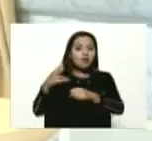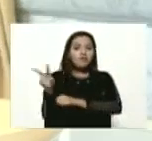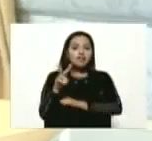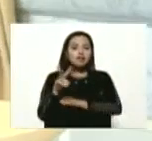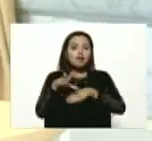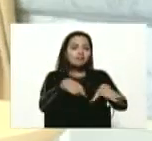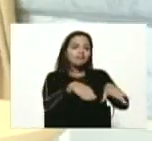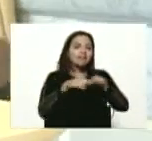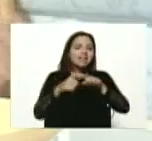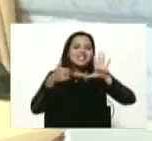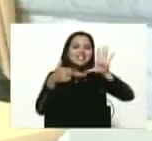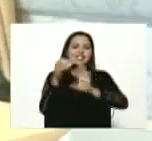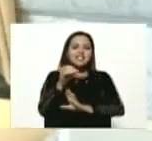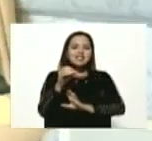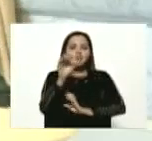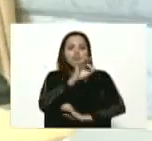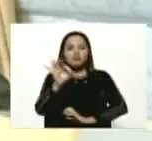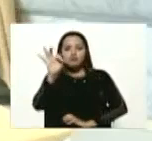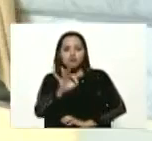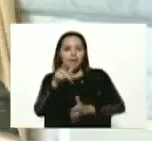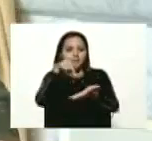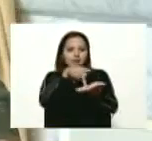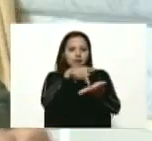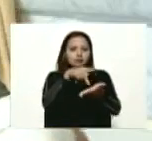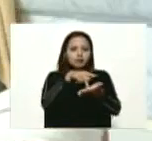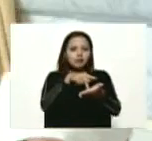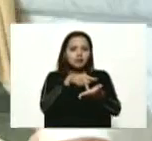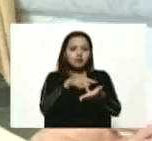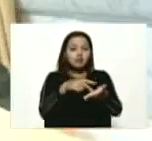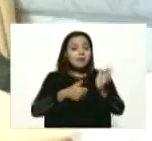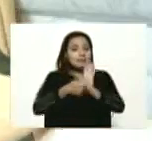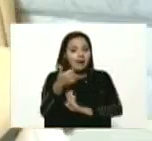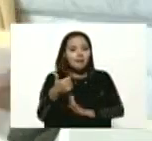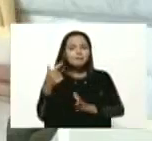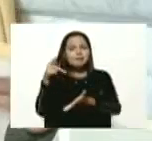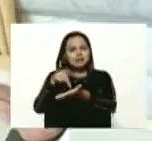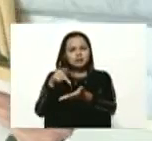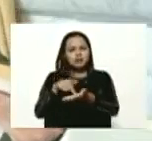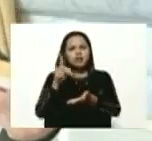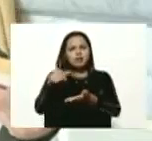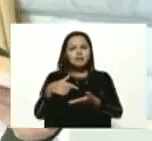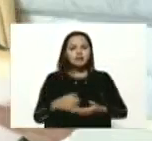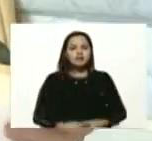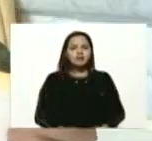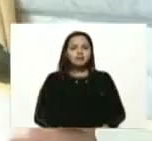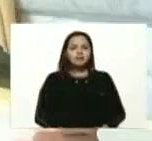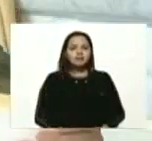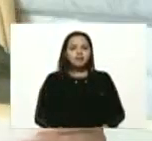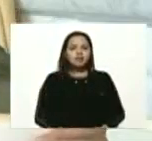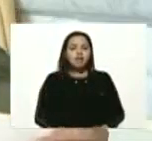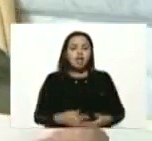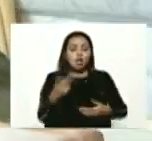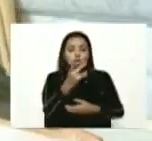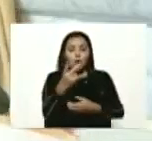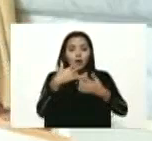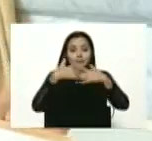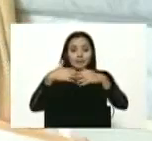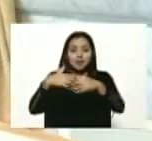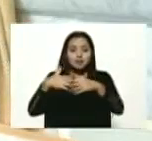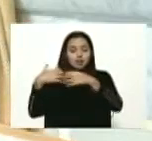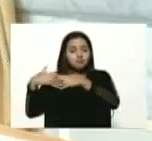la participación accionaria. Y siguieron participando en esa sociedad Total